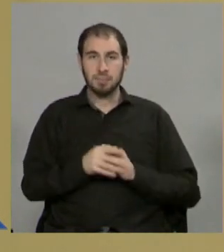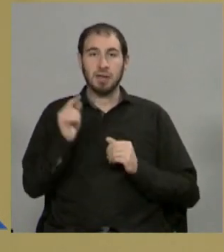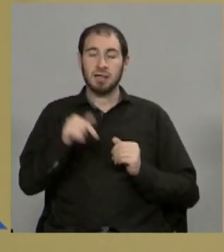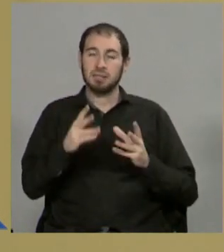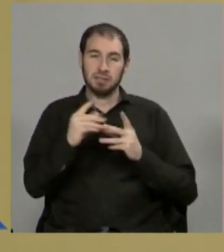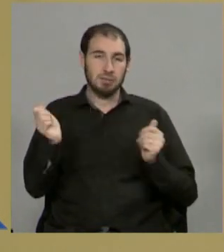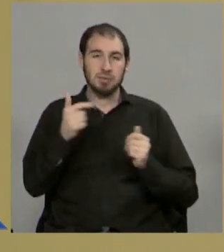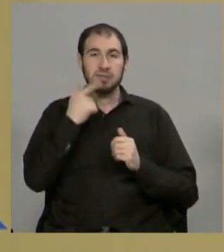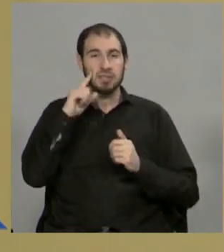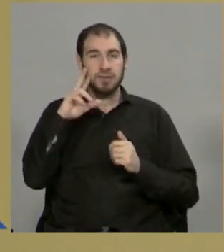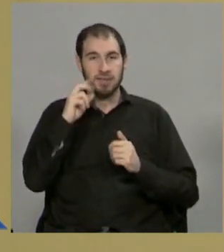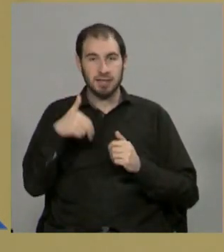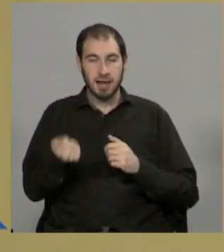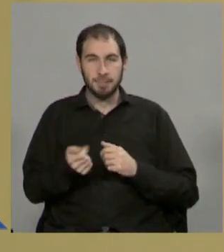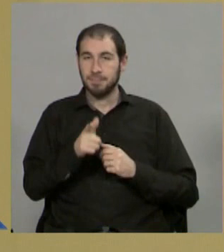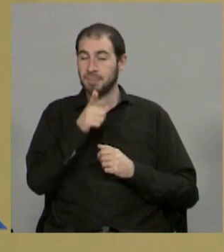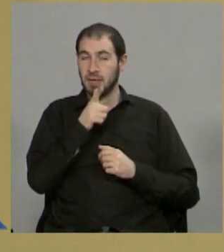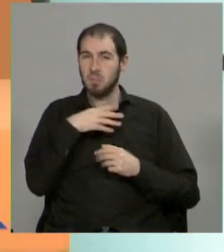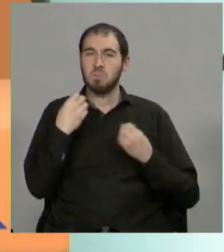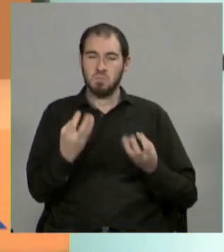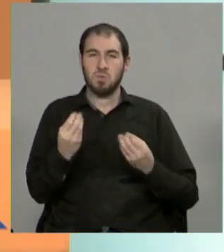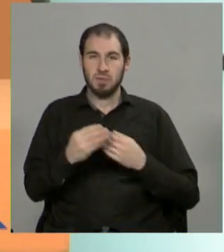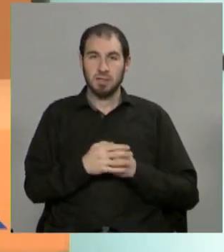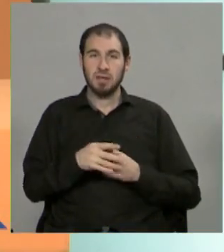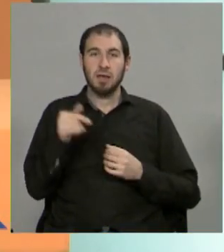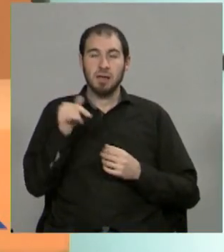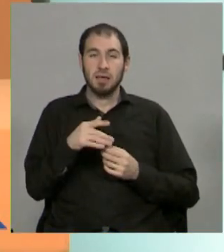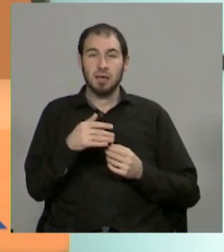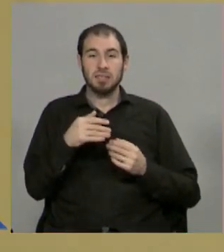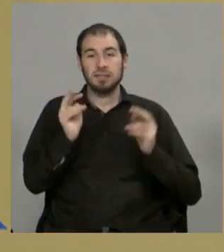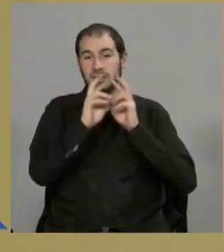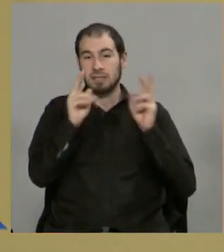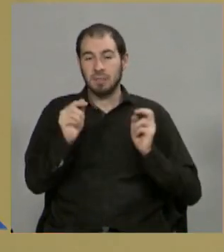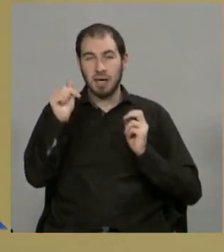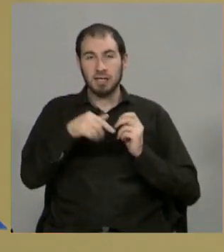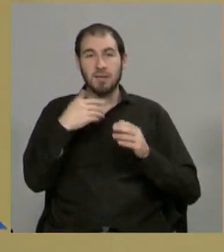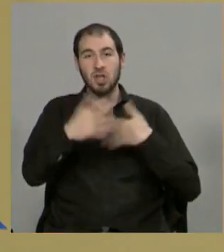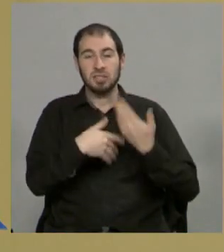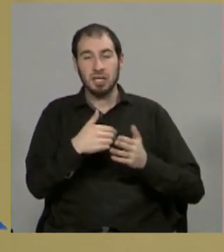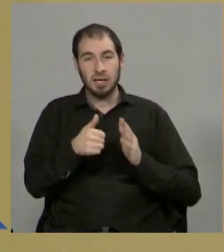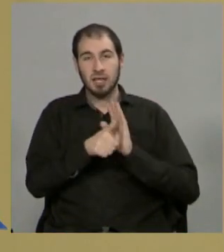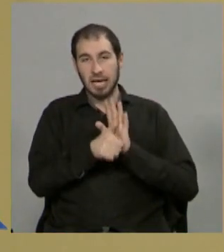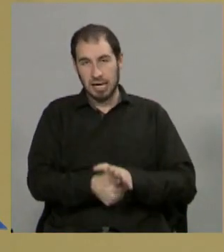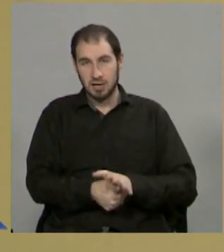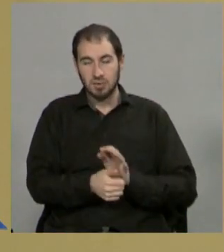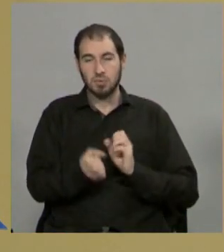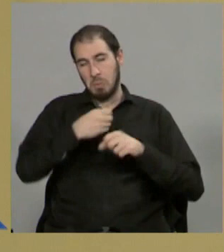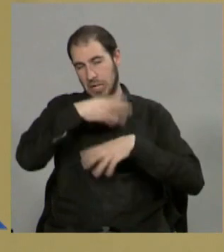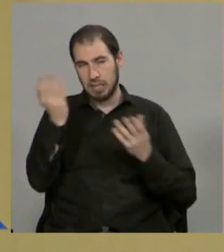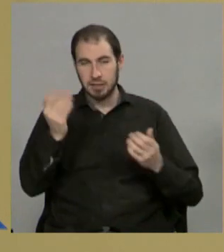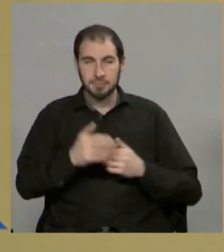despedirme de Silvina, me parece propicio también, cada vez que se trata un caso de violencia de género, sea cual